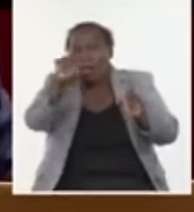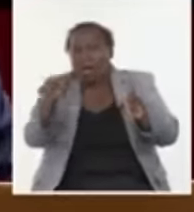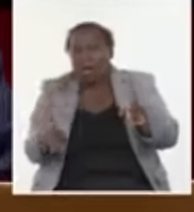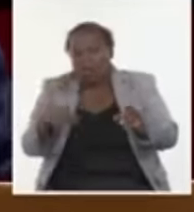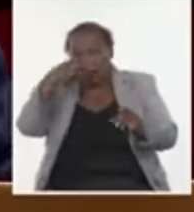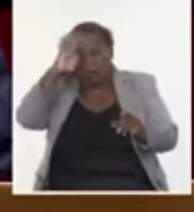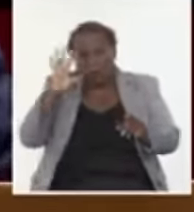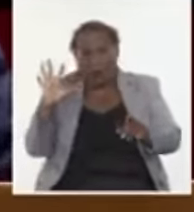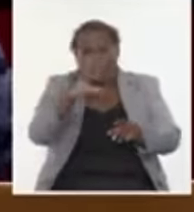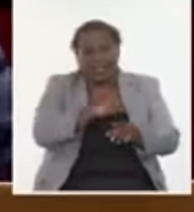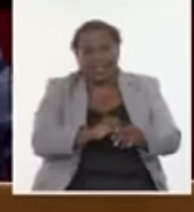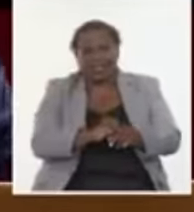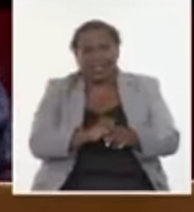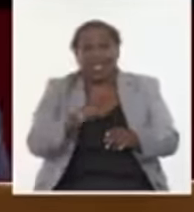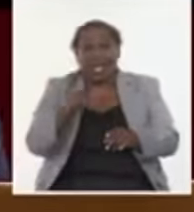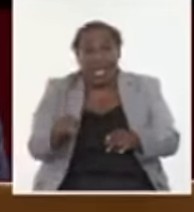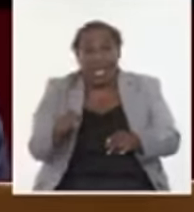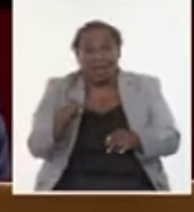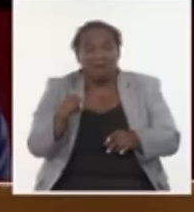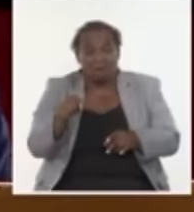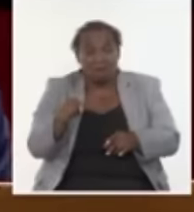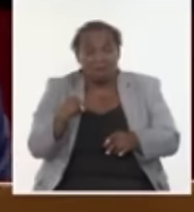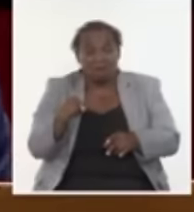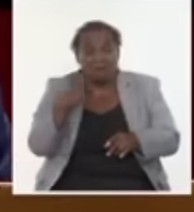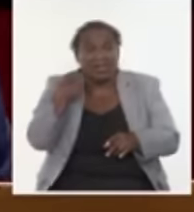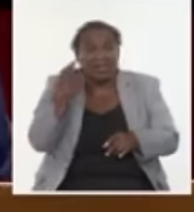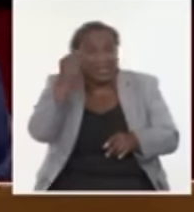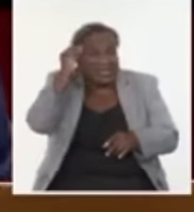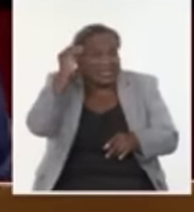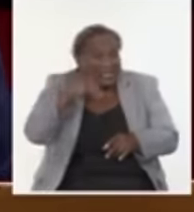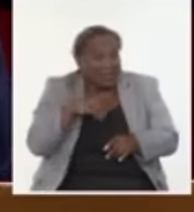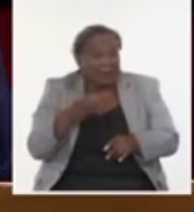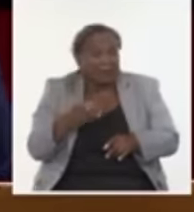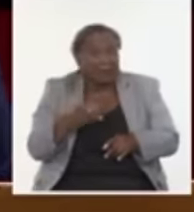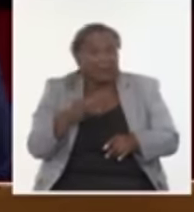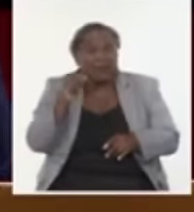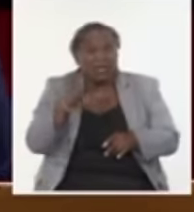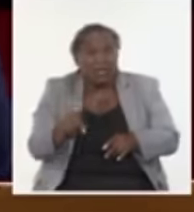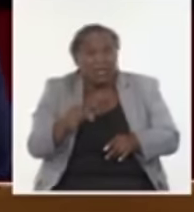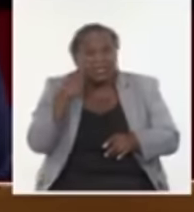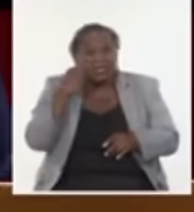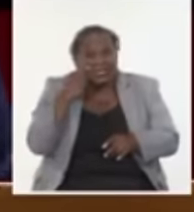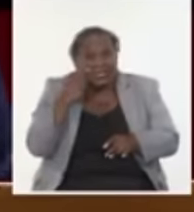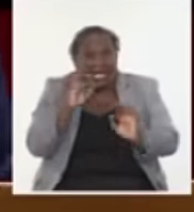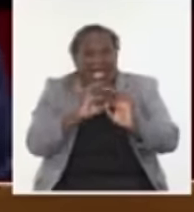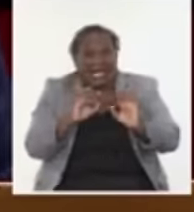Para que tengamos una idea, en el ejercicio hecho hasta ahora, se han depurado